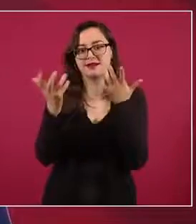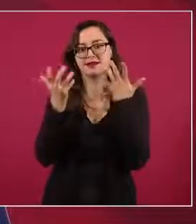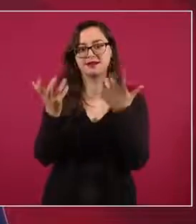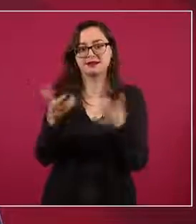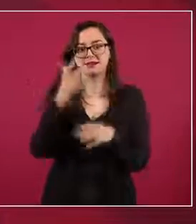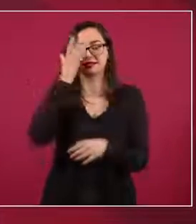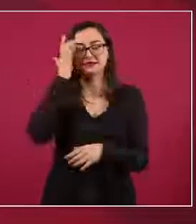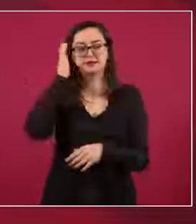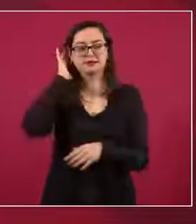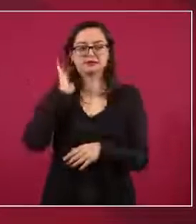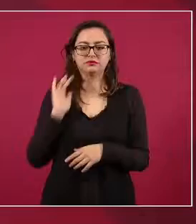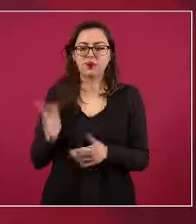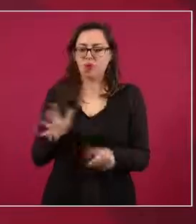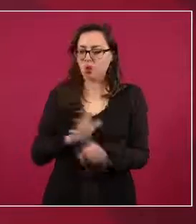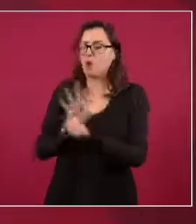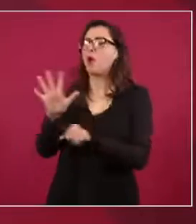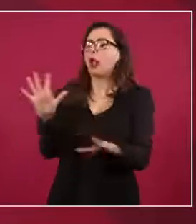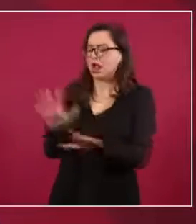¿Cuál fue el cambio? Si mire,